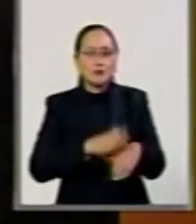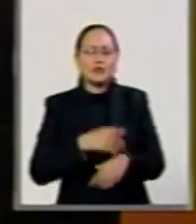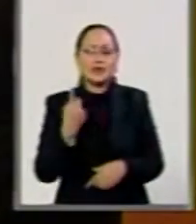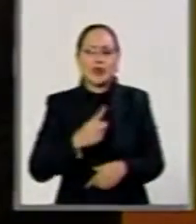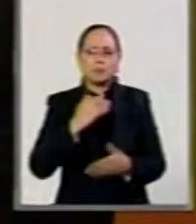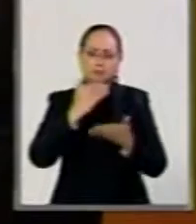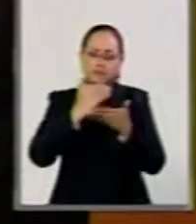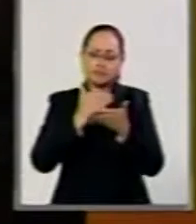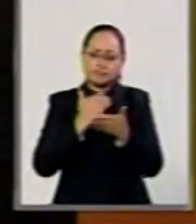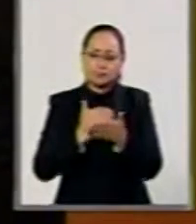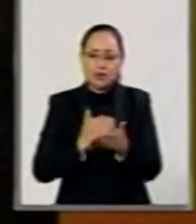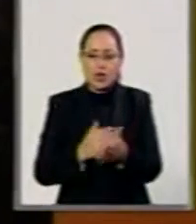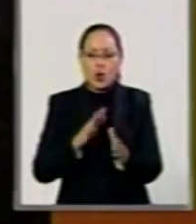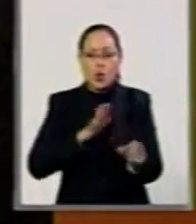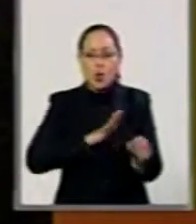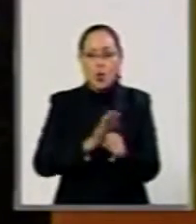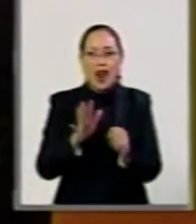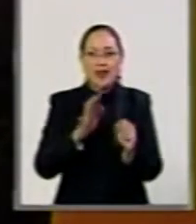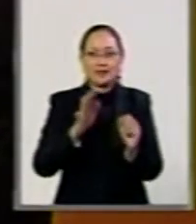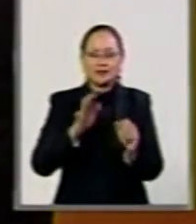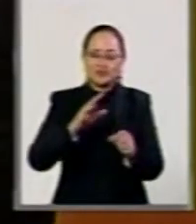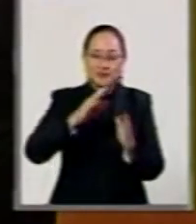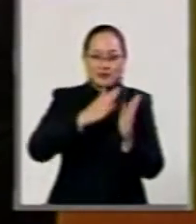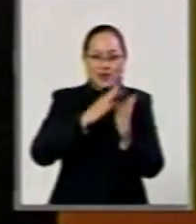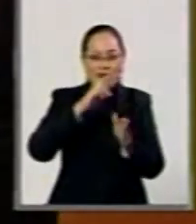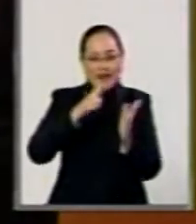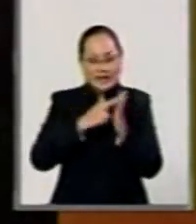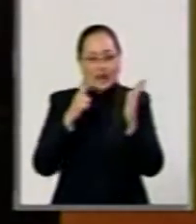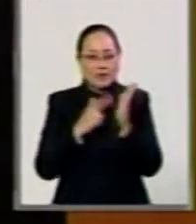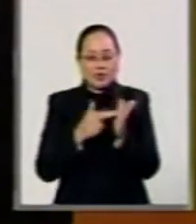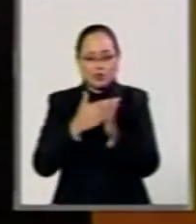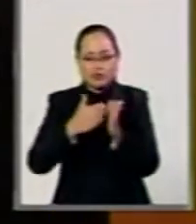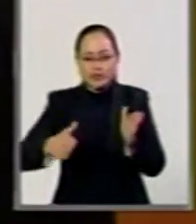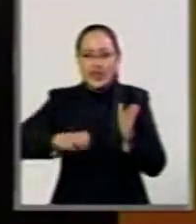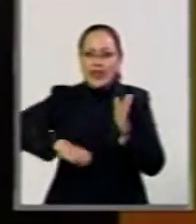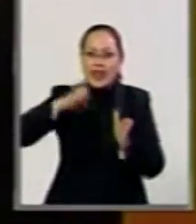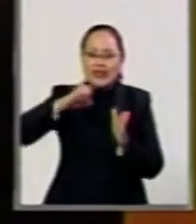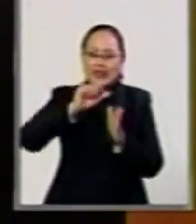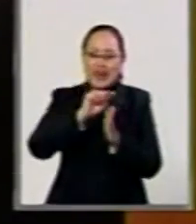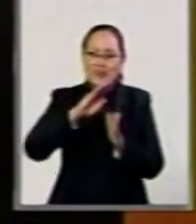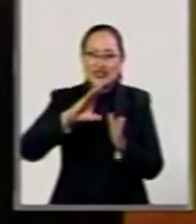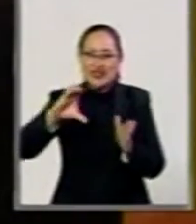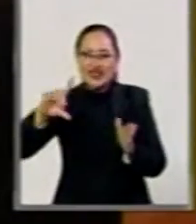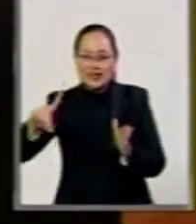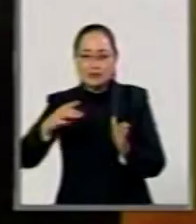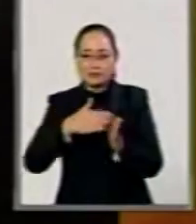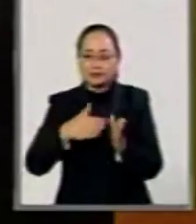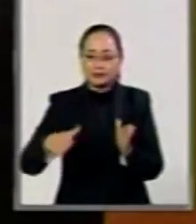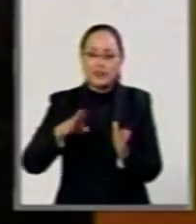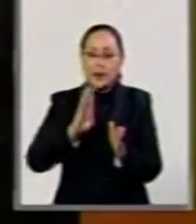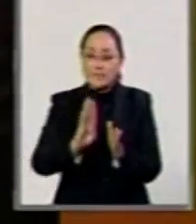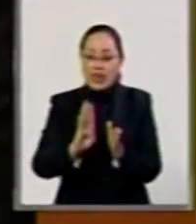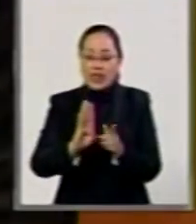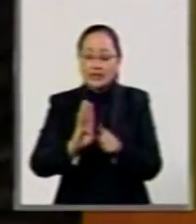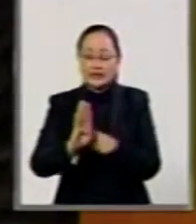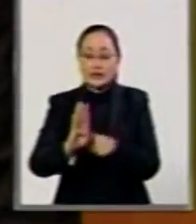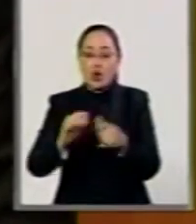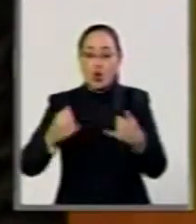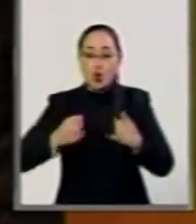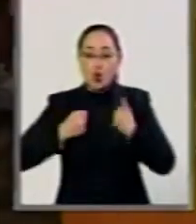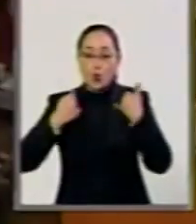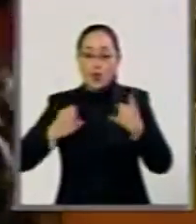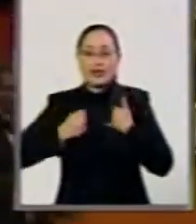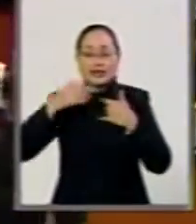lineamientos en la clasificación B, que seguramente ustedes recuerdan, la clasificación B es adolescentes